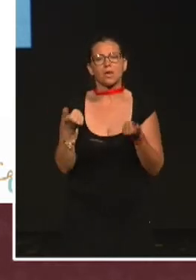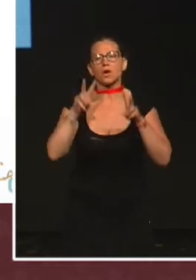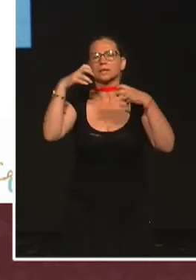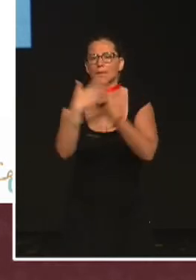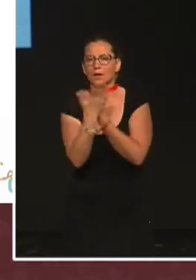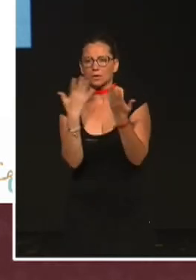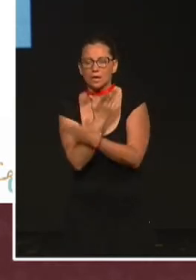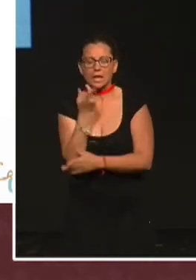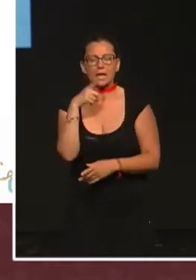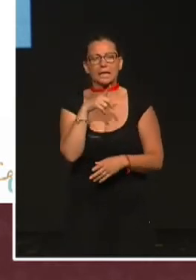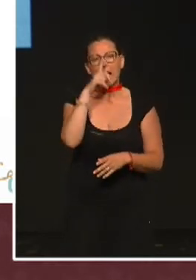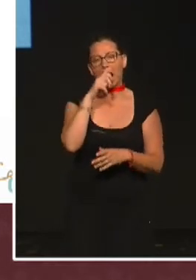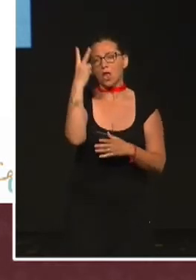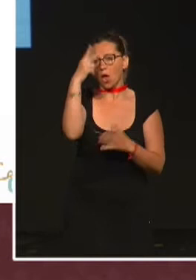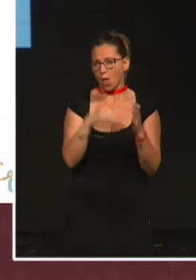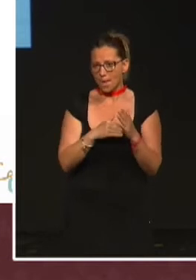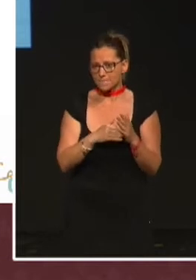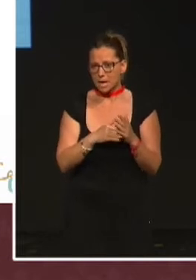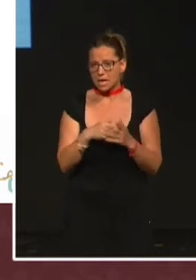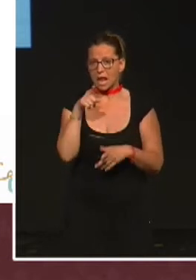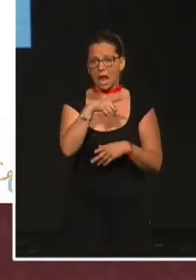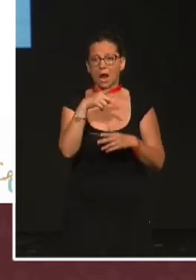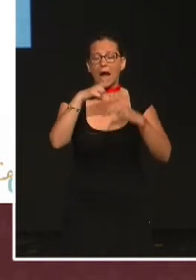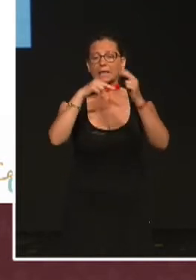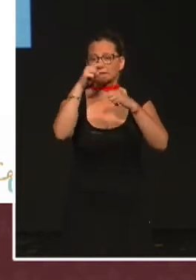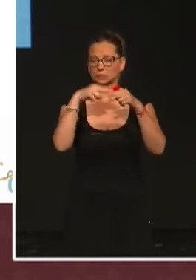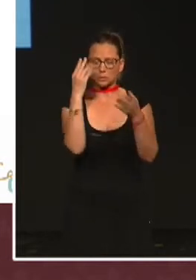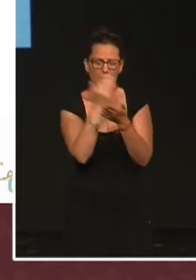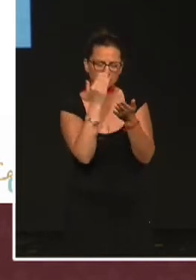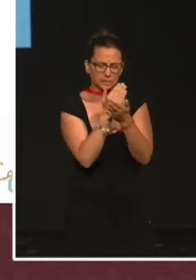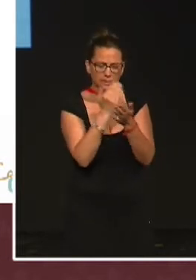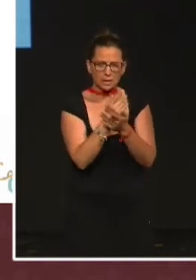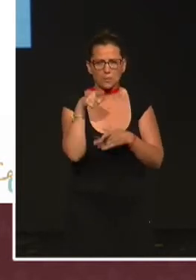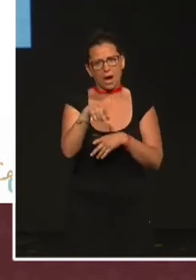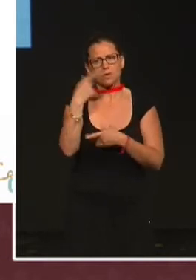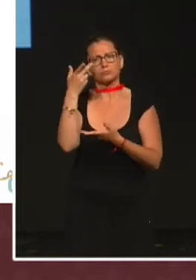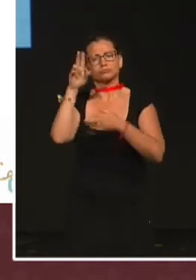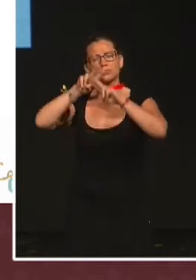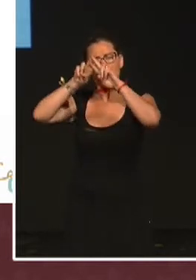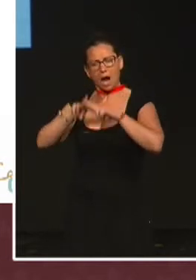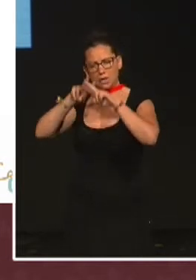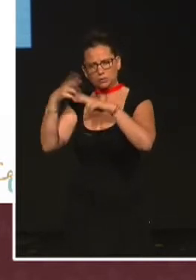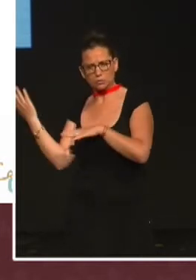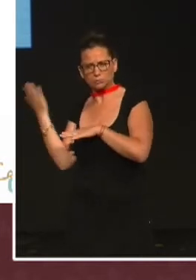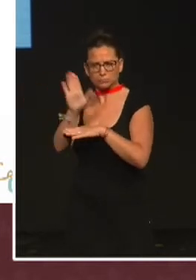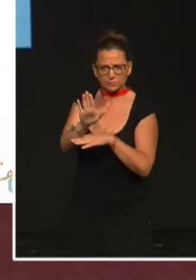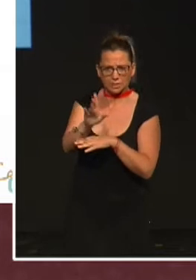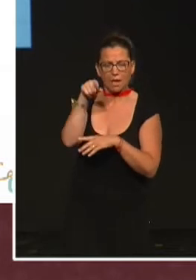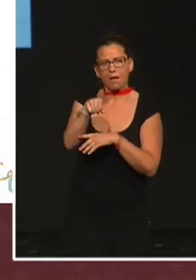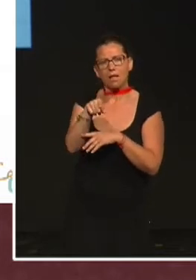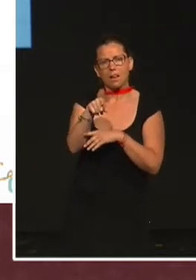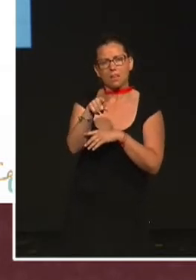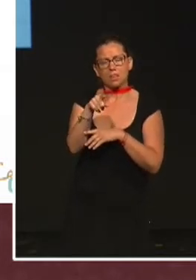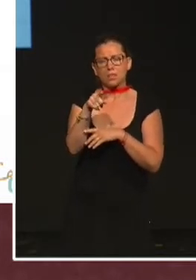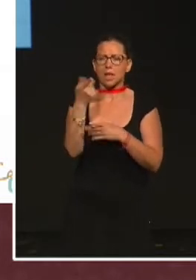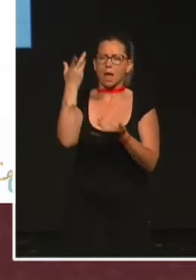estaba estudiando arquitectura, presentó un trabajo de fin de carrera que fue revolucionario. Planteó el diseño de una